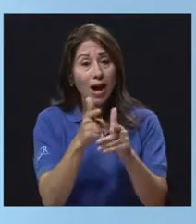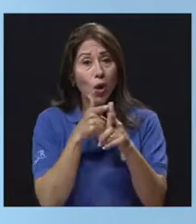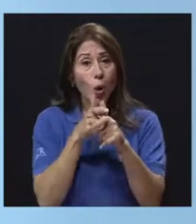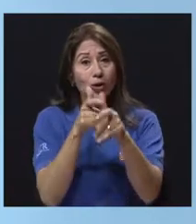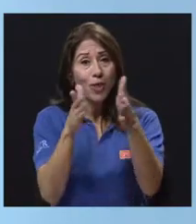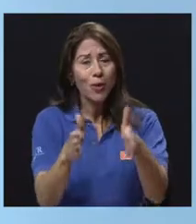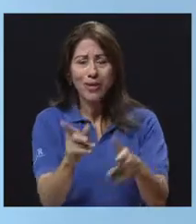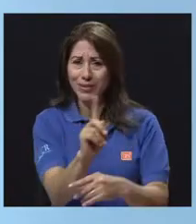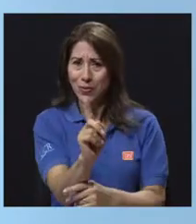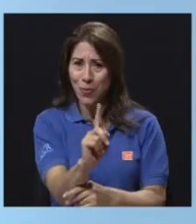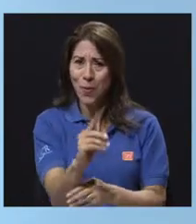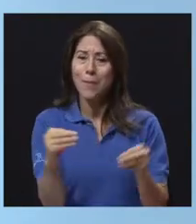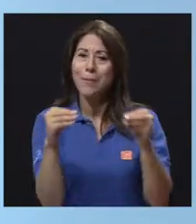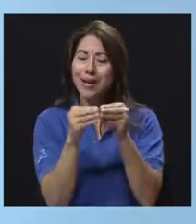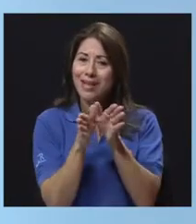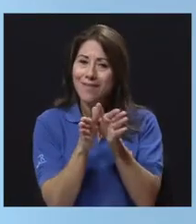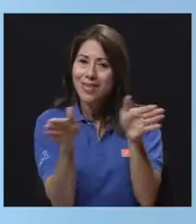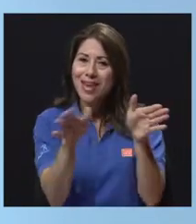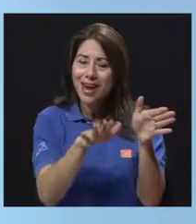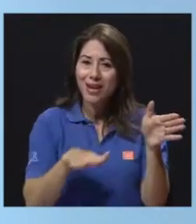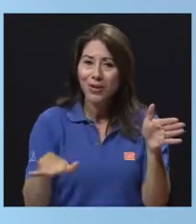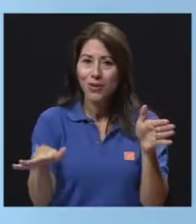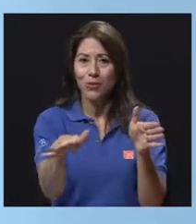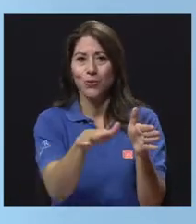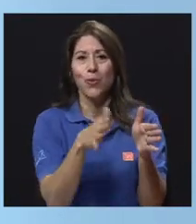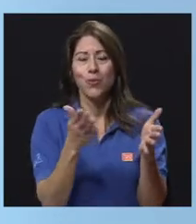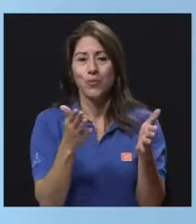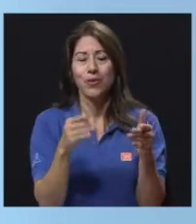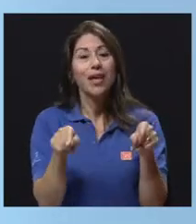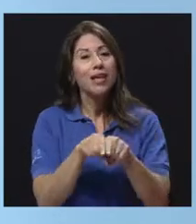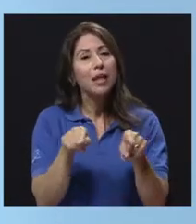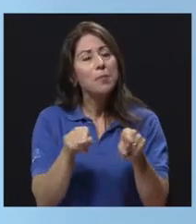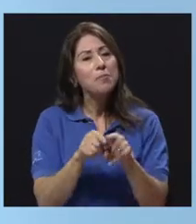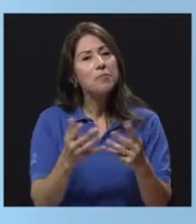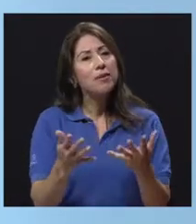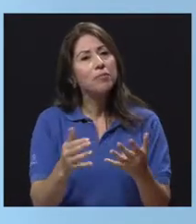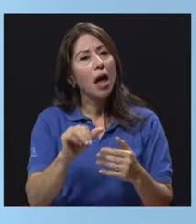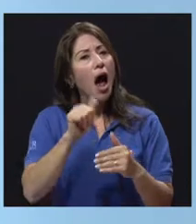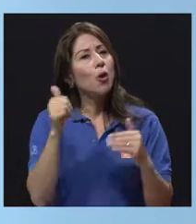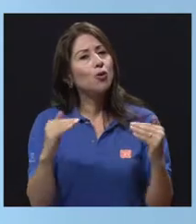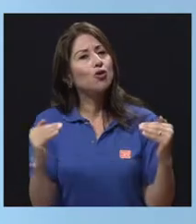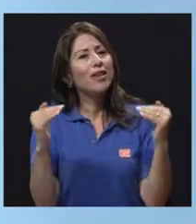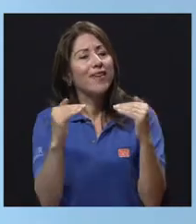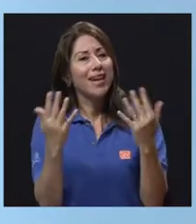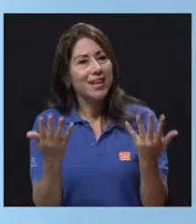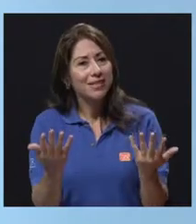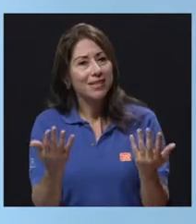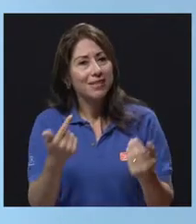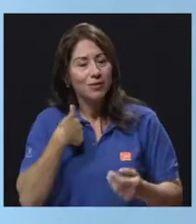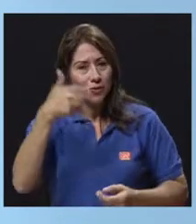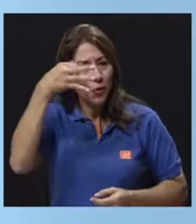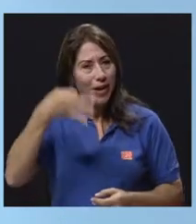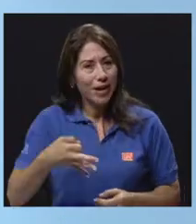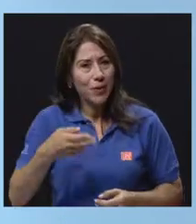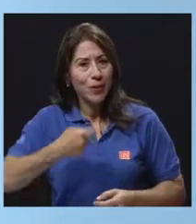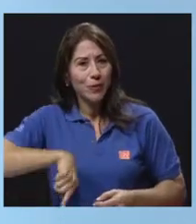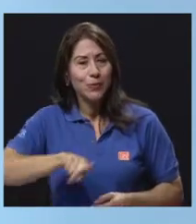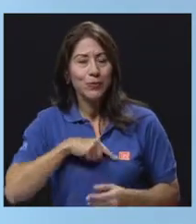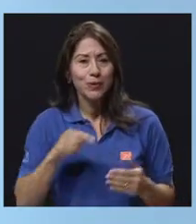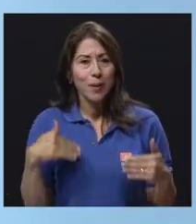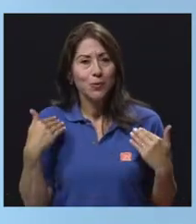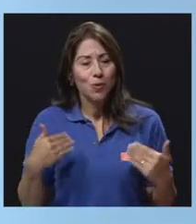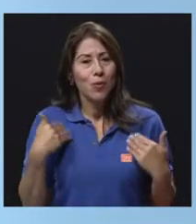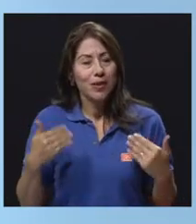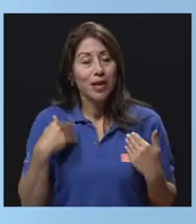reducido a eso, claro, sino un poco más abierto. Y a otros niveles, yo creo que nosotros estamos muy contentos porque